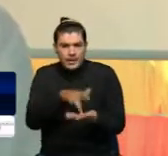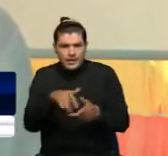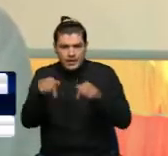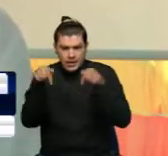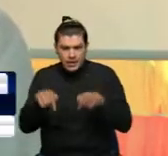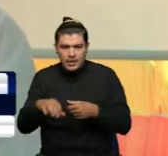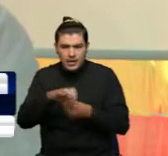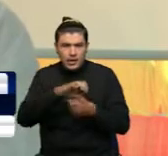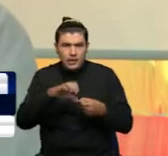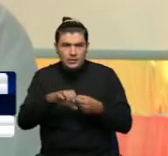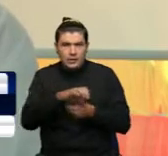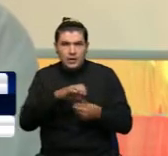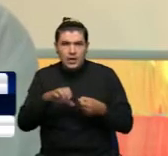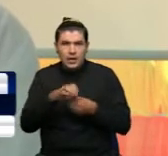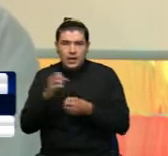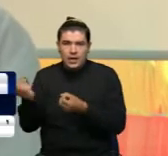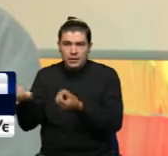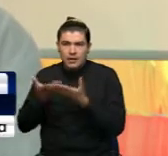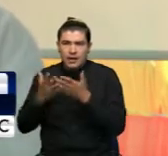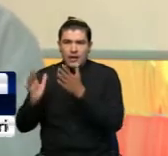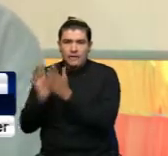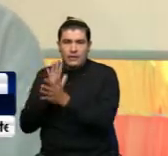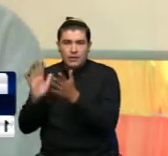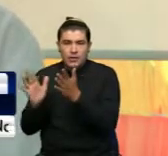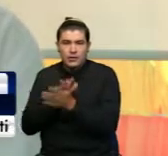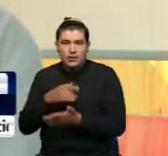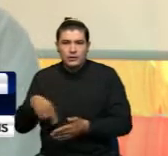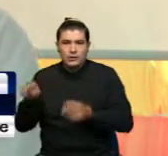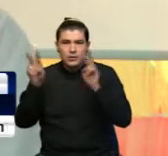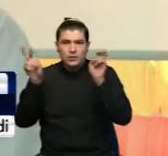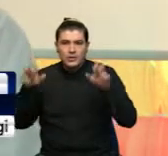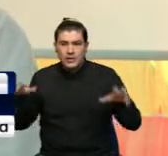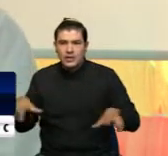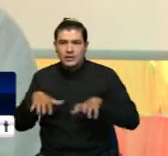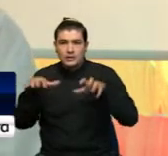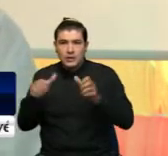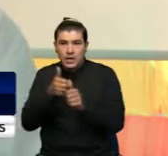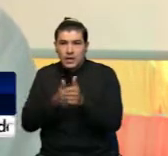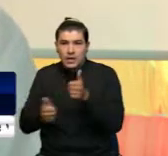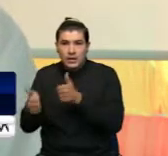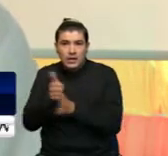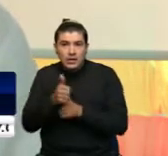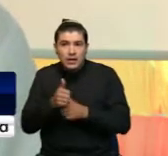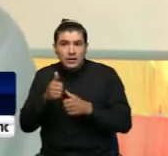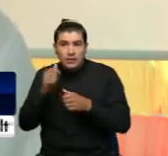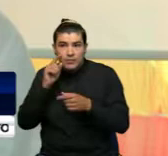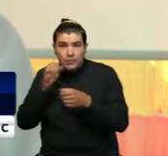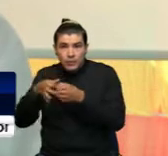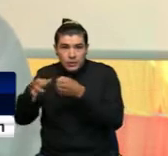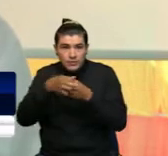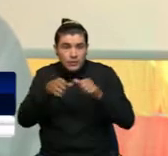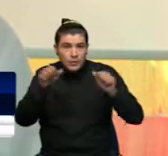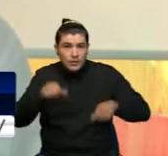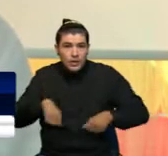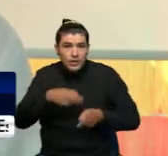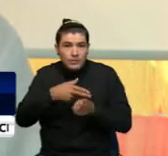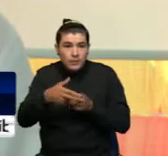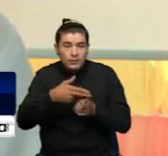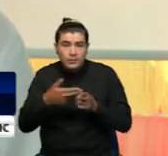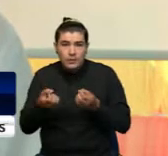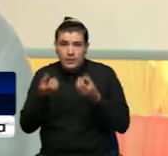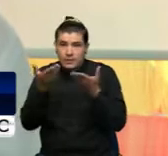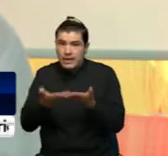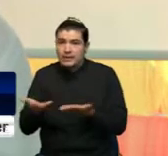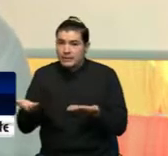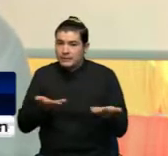ciudad a informarse en sobre las acciones que están adelantando los municipios con miras a garantizar la prestación del servicio público